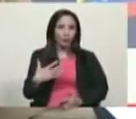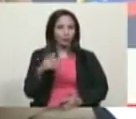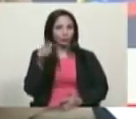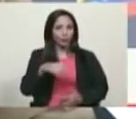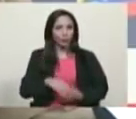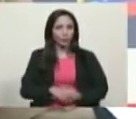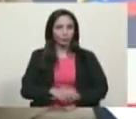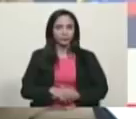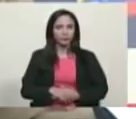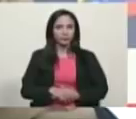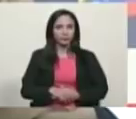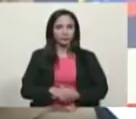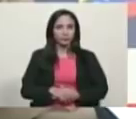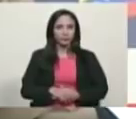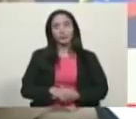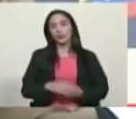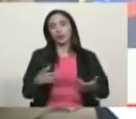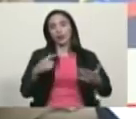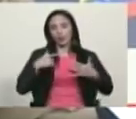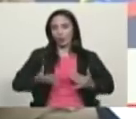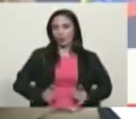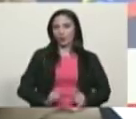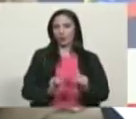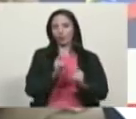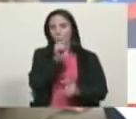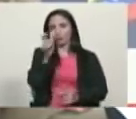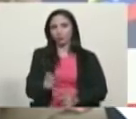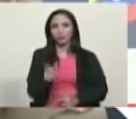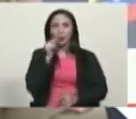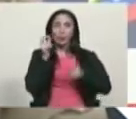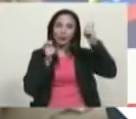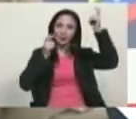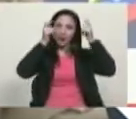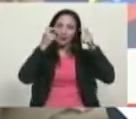Y somos hijos de un gran pacifista, nuestro comandante Chávez.